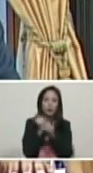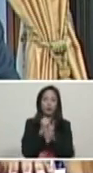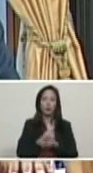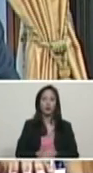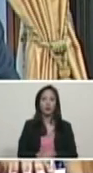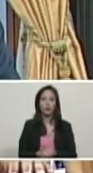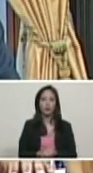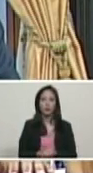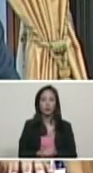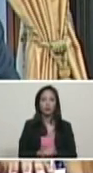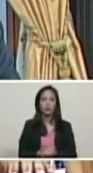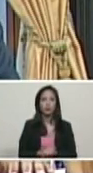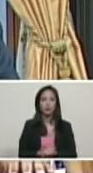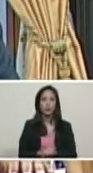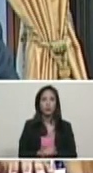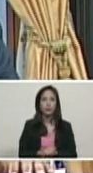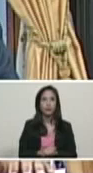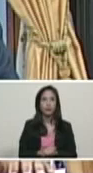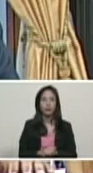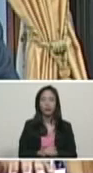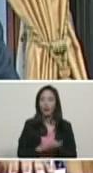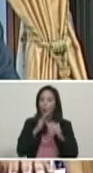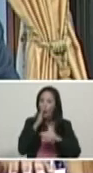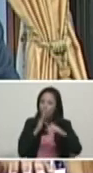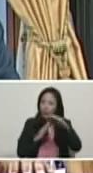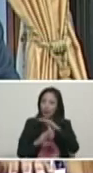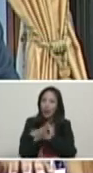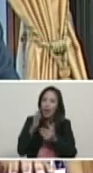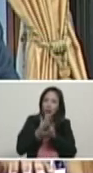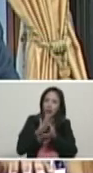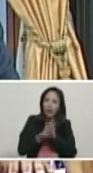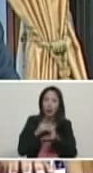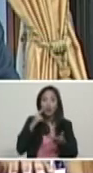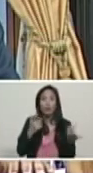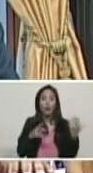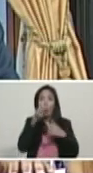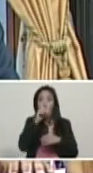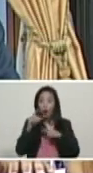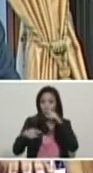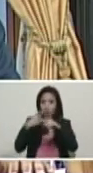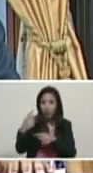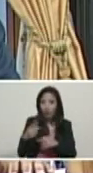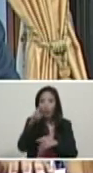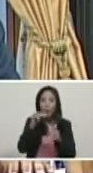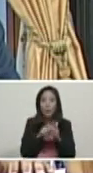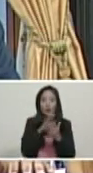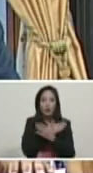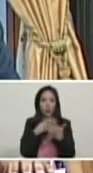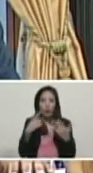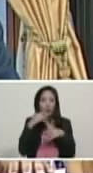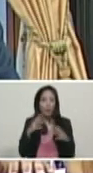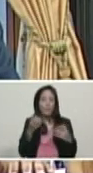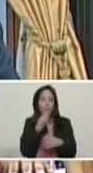Pídanle un año 2019 grande, grandioso, bello.